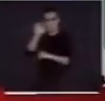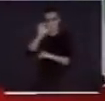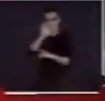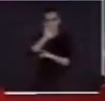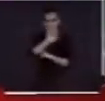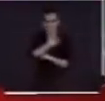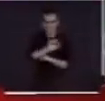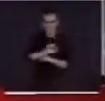defraudaré